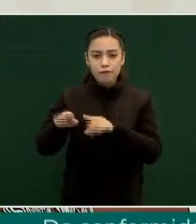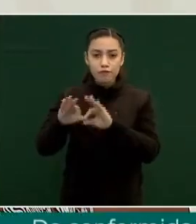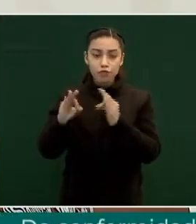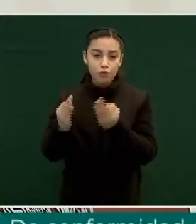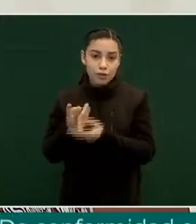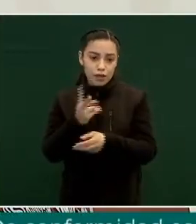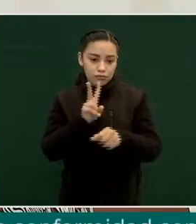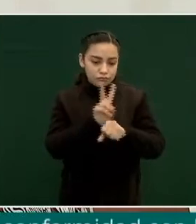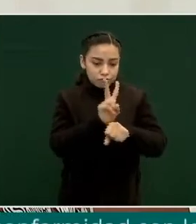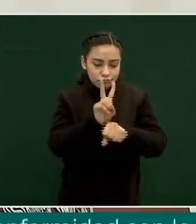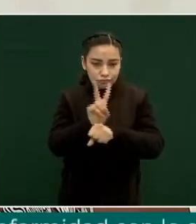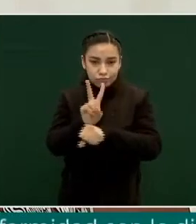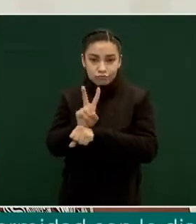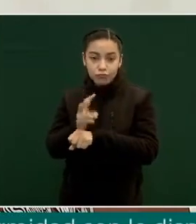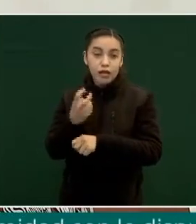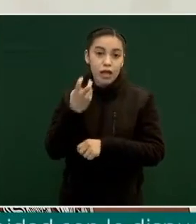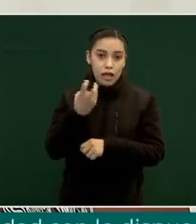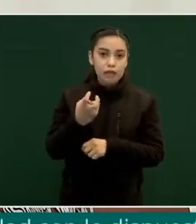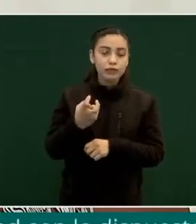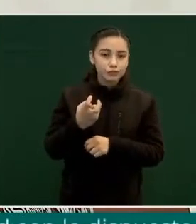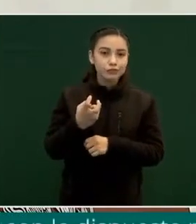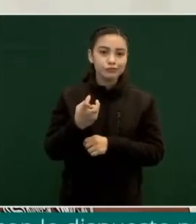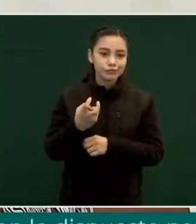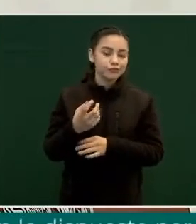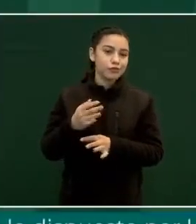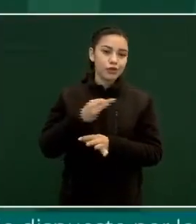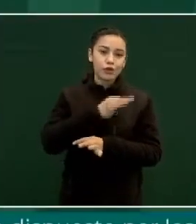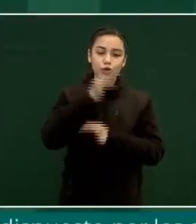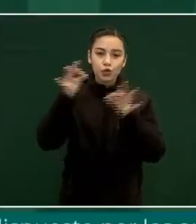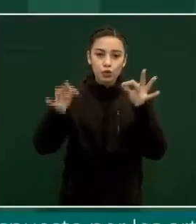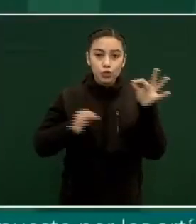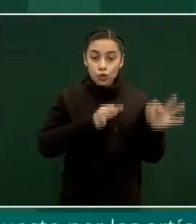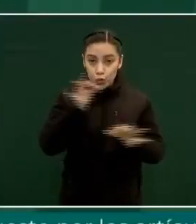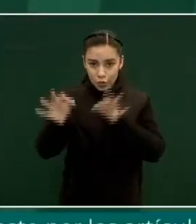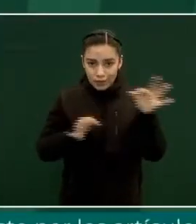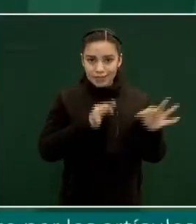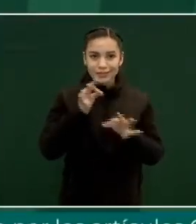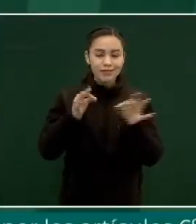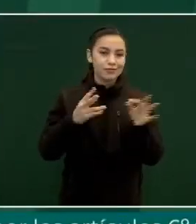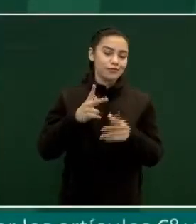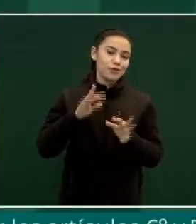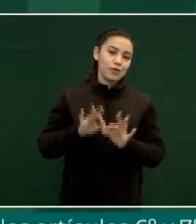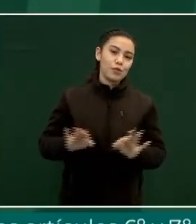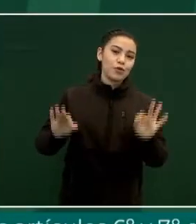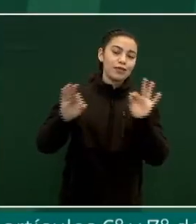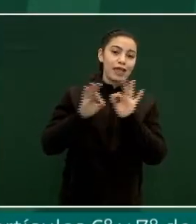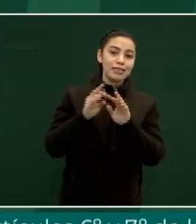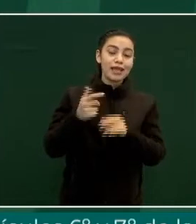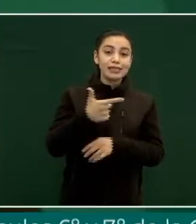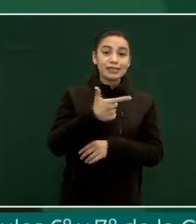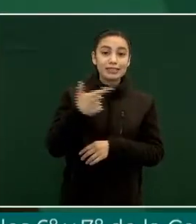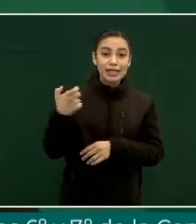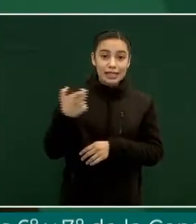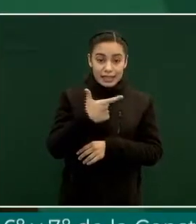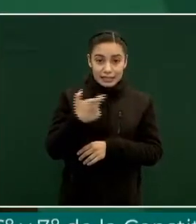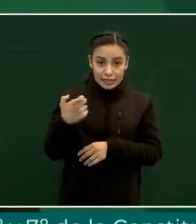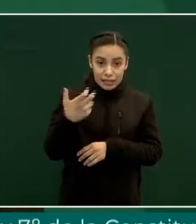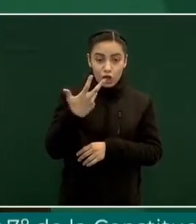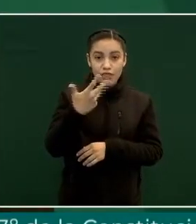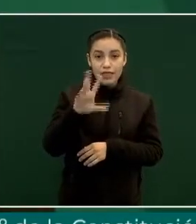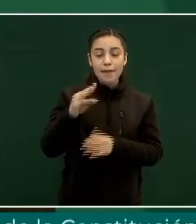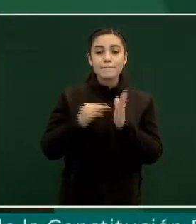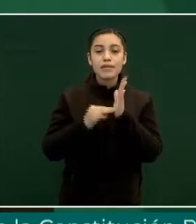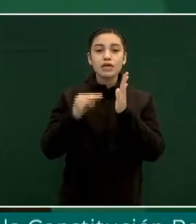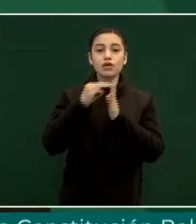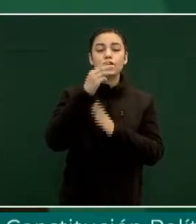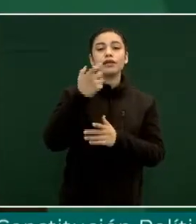esa es una gran noticia. Vamos a contar con 710 millones de pesos